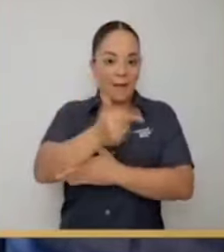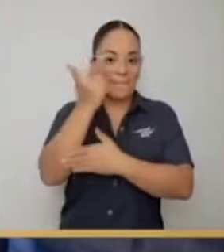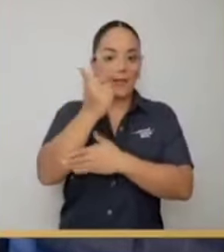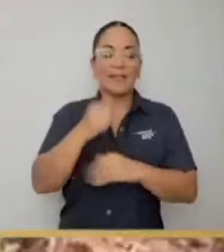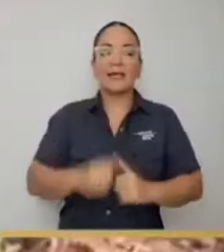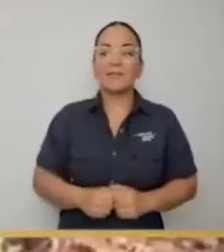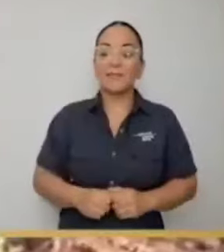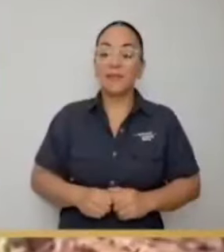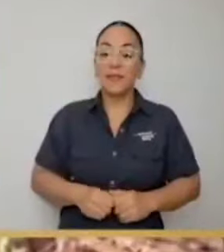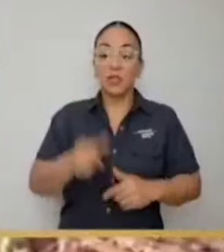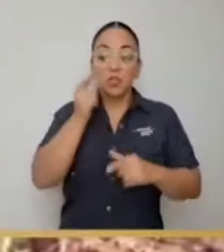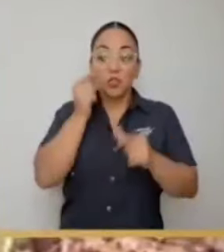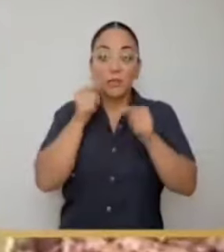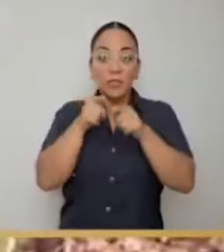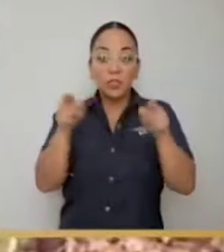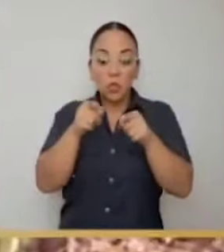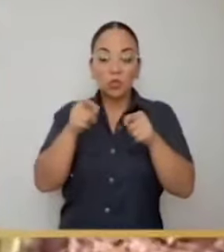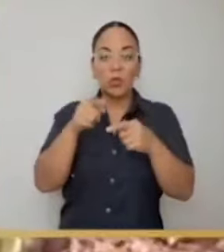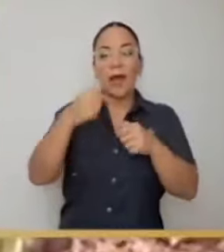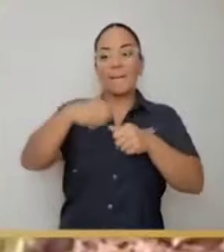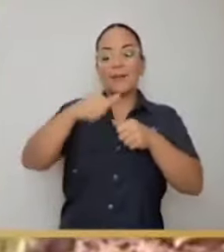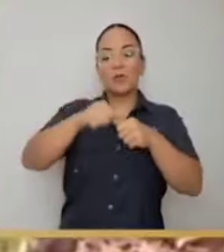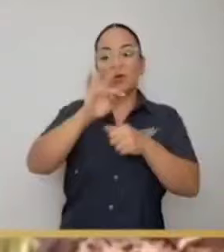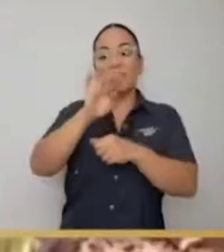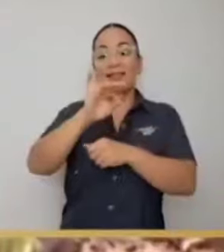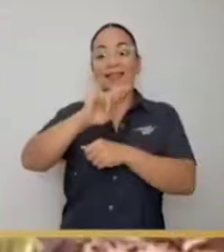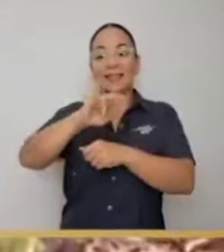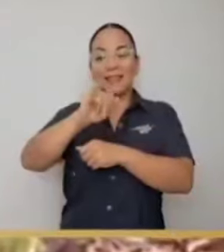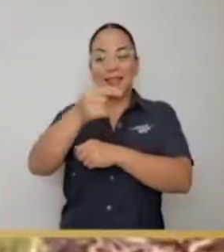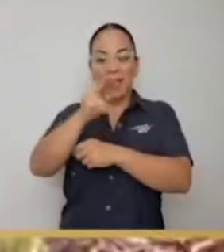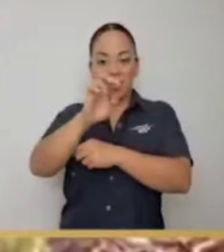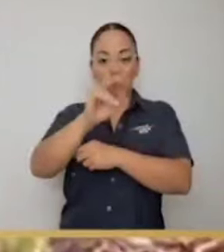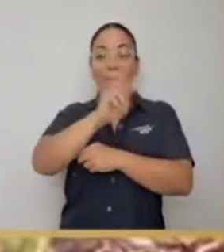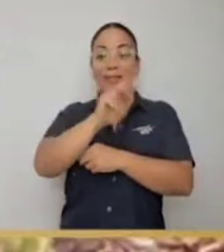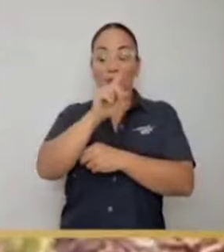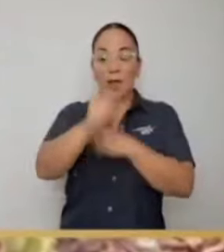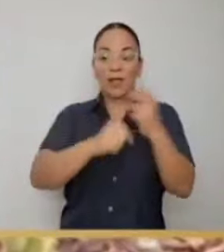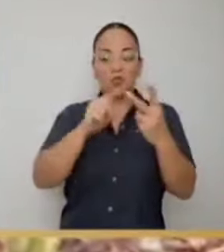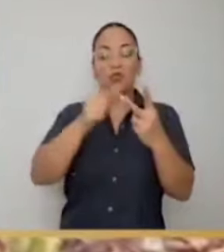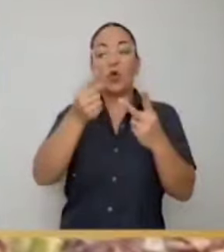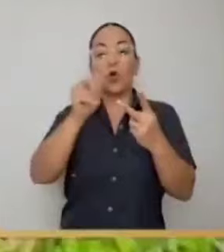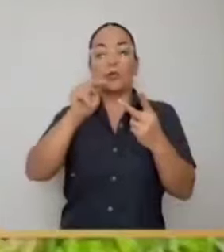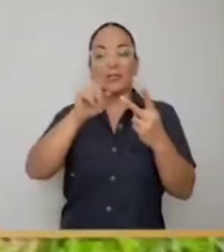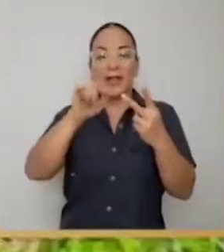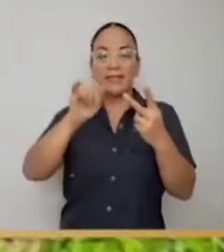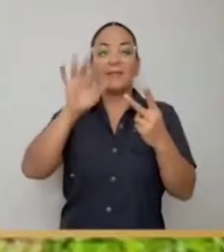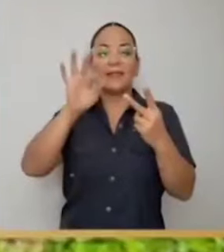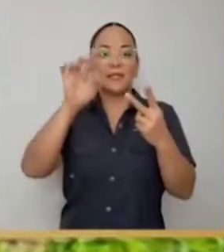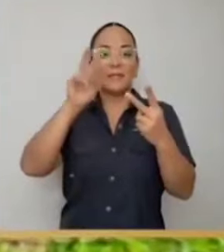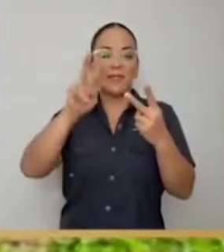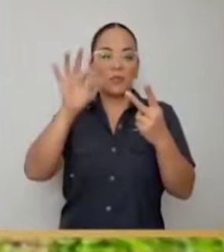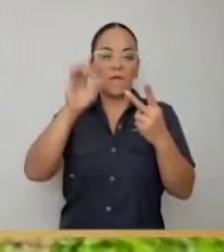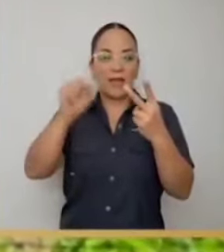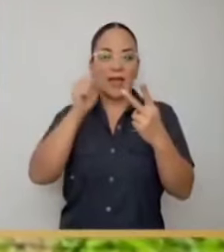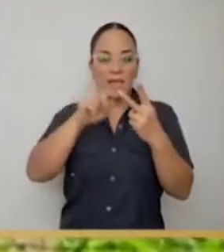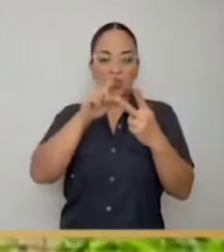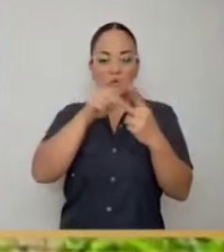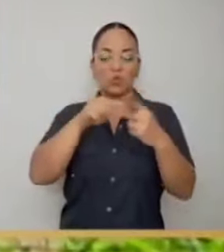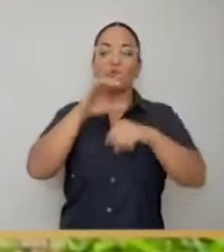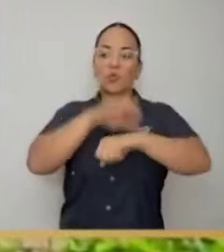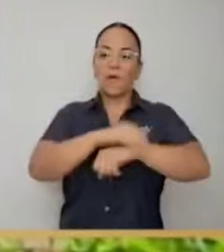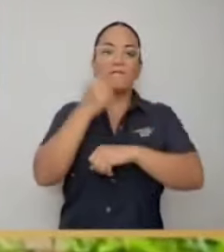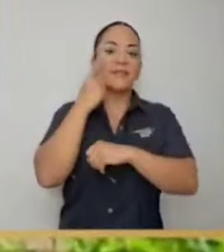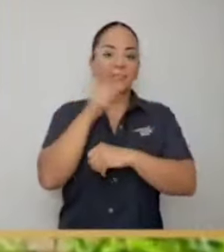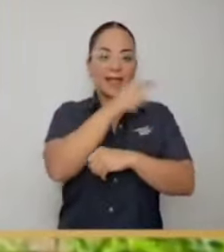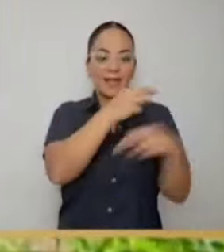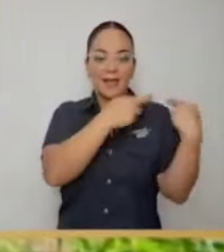para cometer el homicidio. Los sospechosos fueron identificados como de apellidos Trigueros, de 21 años, y González, de 29 años, quienes quedaron a